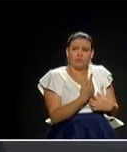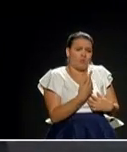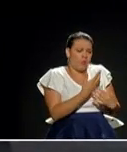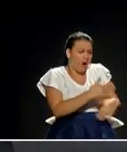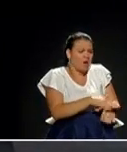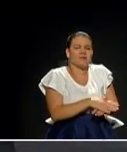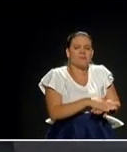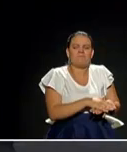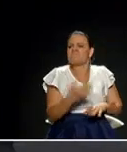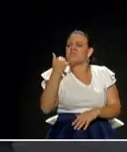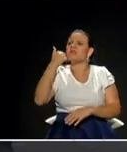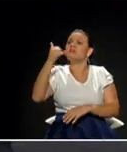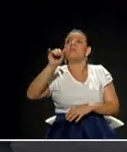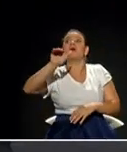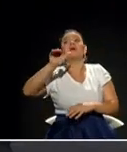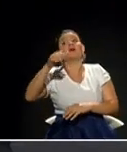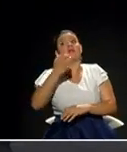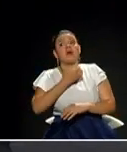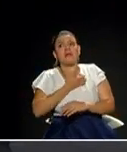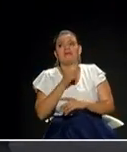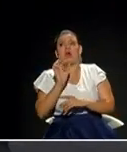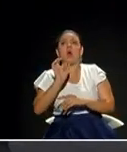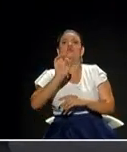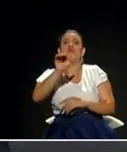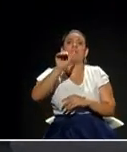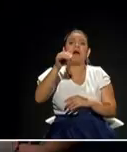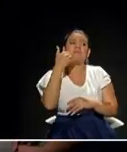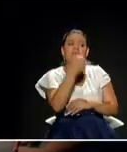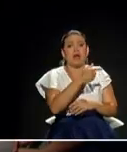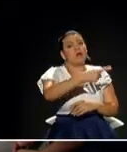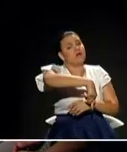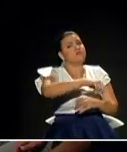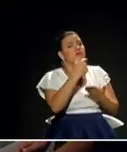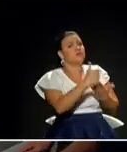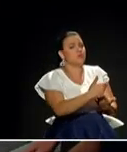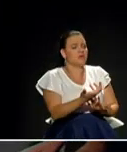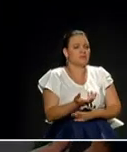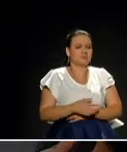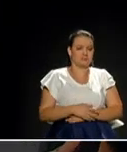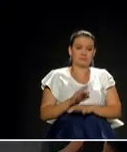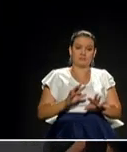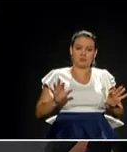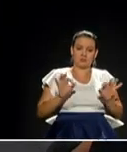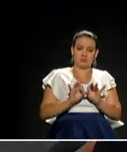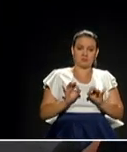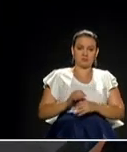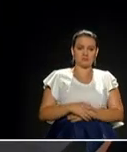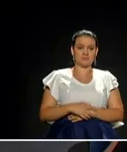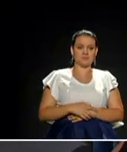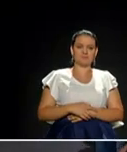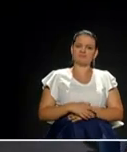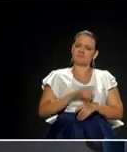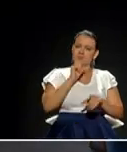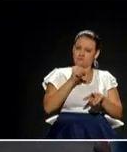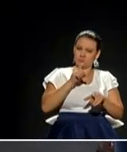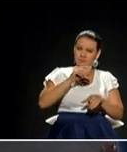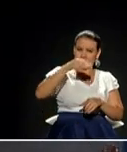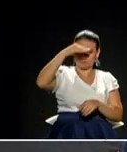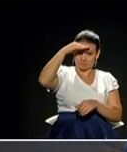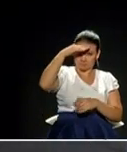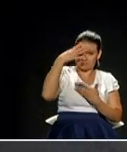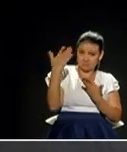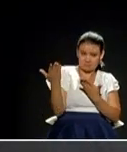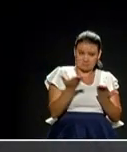eso y la alcaldía atrás de la perla recuerdan mascotas los candidatos víctor correa tiene réplica voluntaria 30 segundos